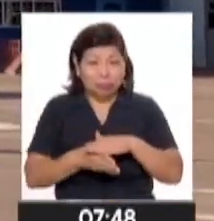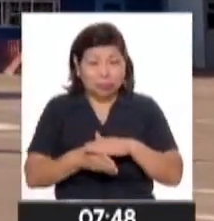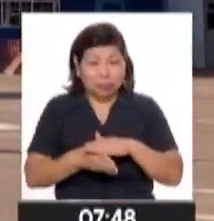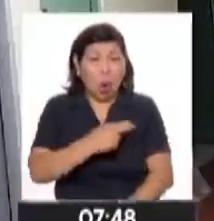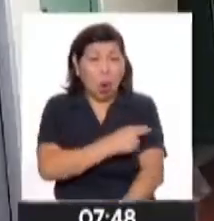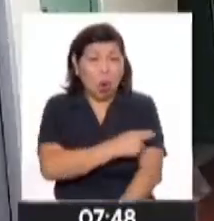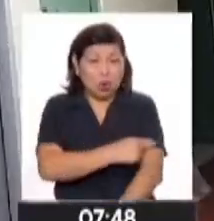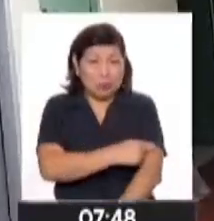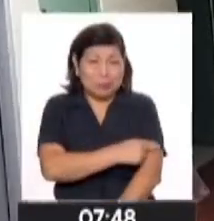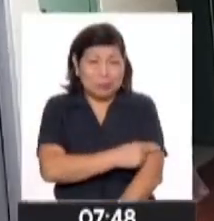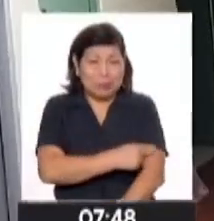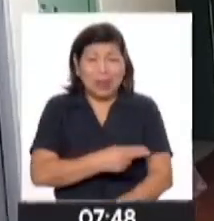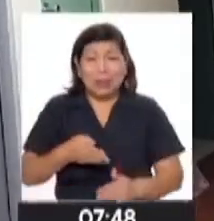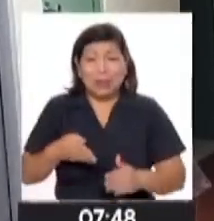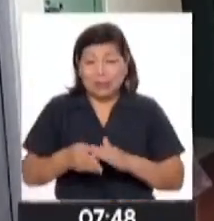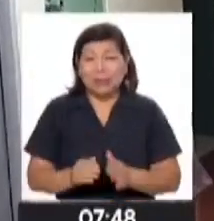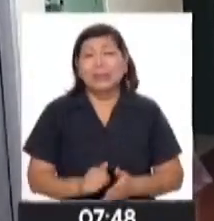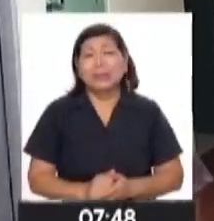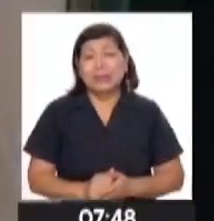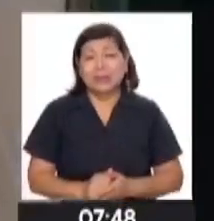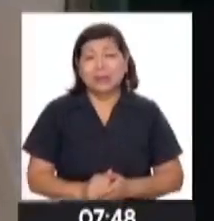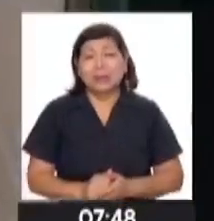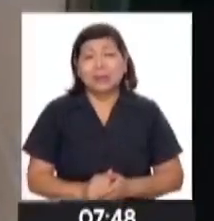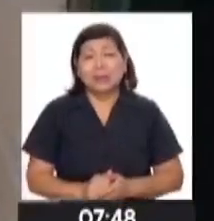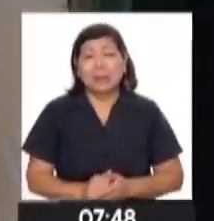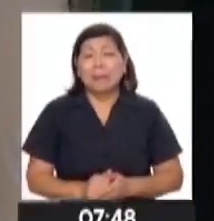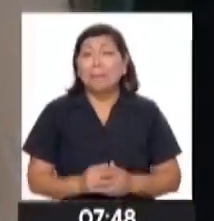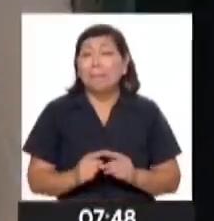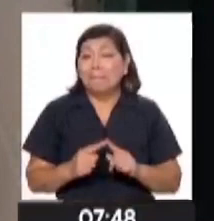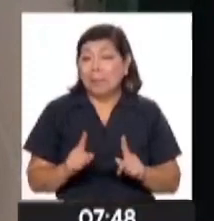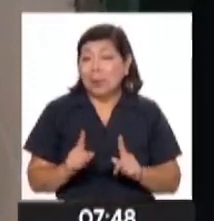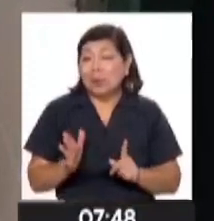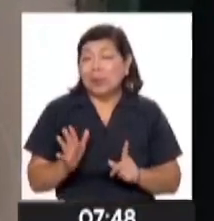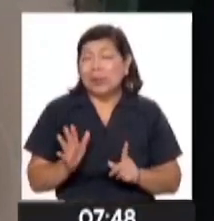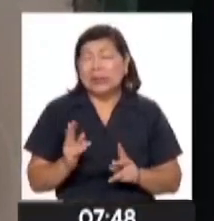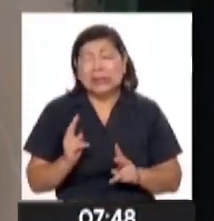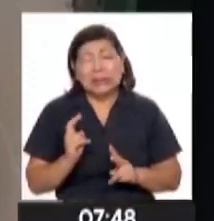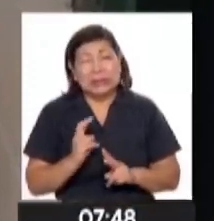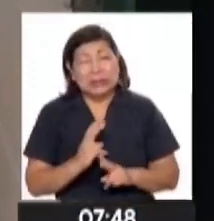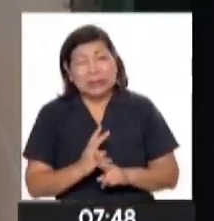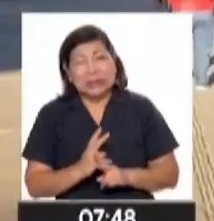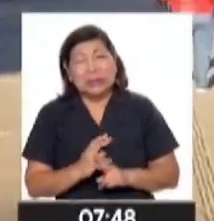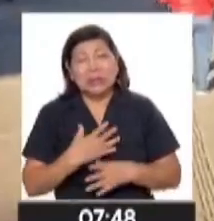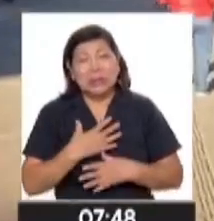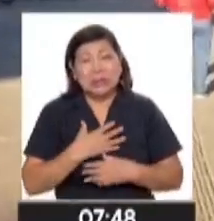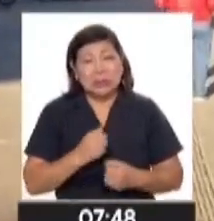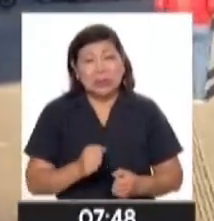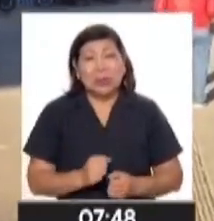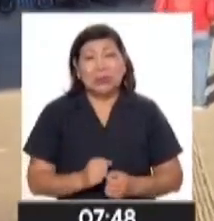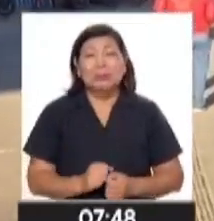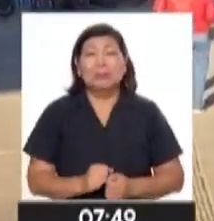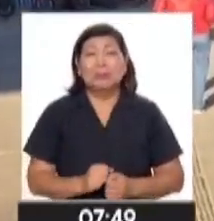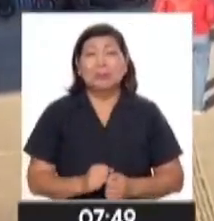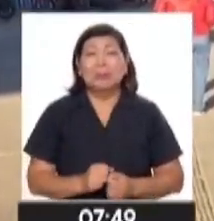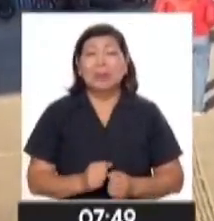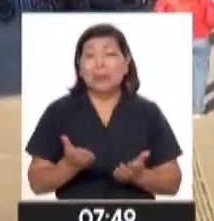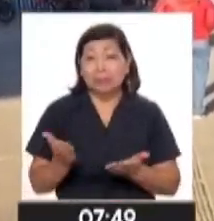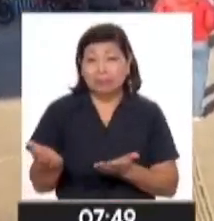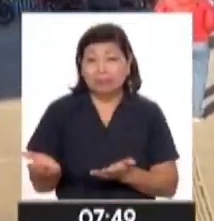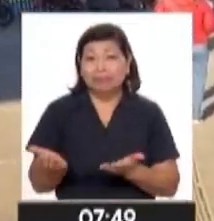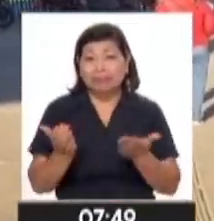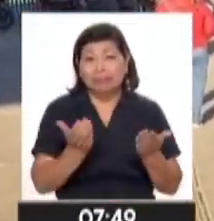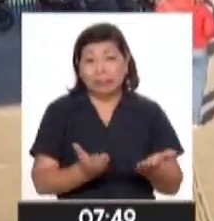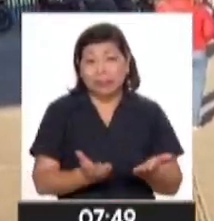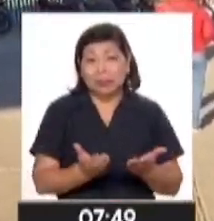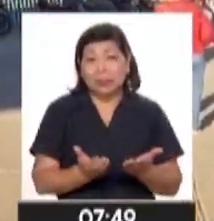shock trauma del Hospital Ramiro Prealé. Debido a su delicado estado de salud, el paciente fue trasladado